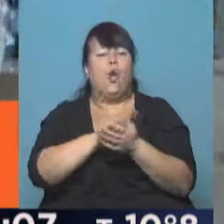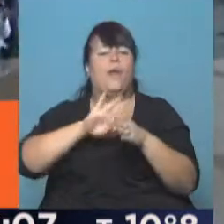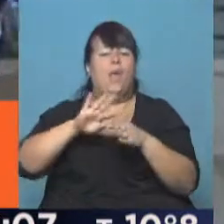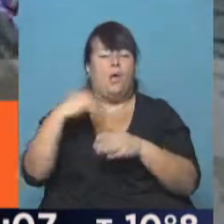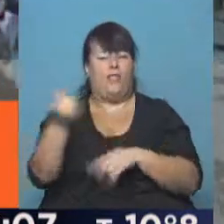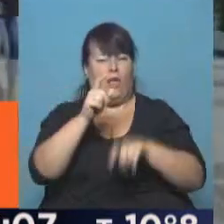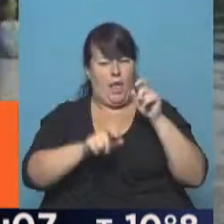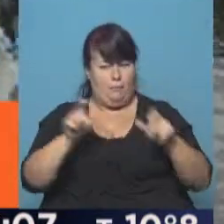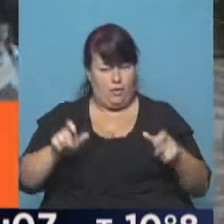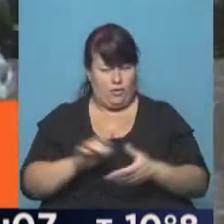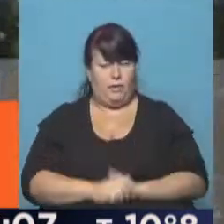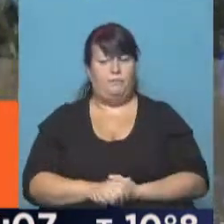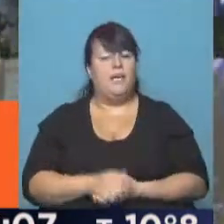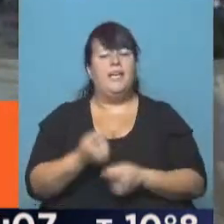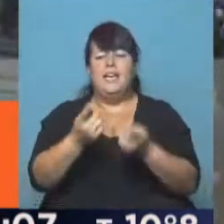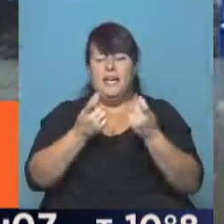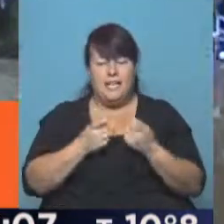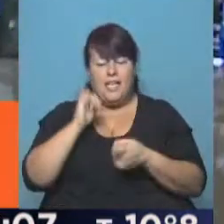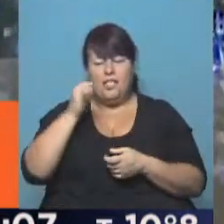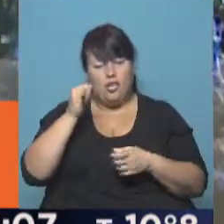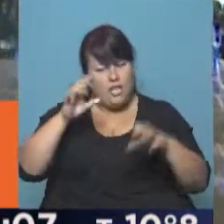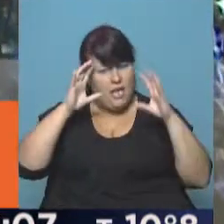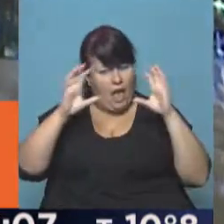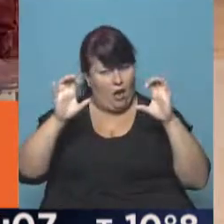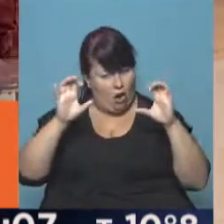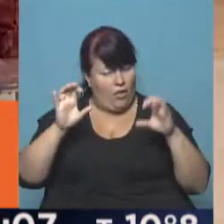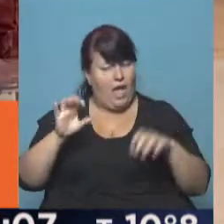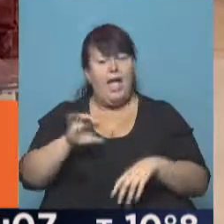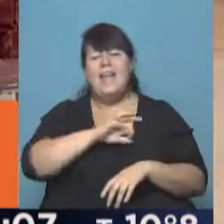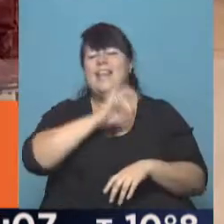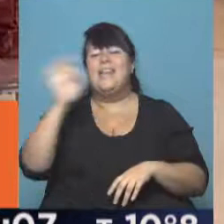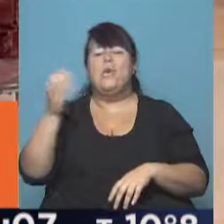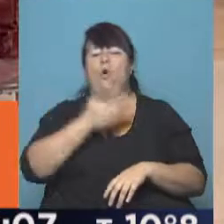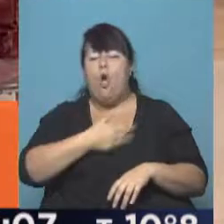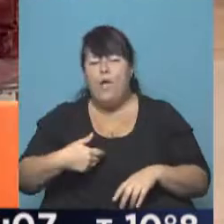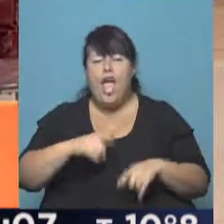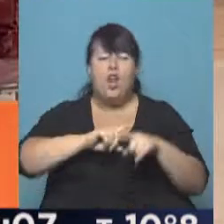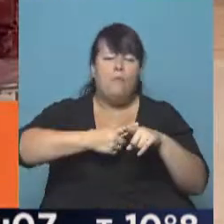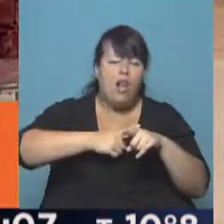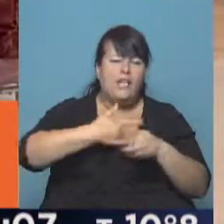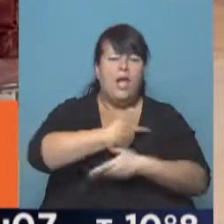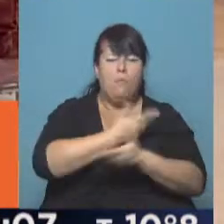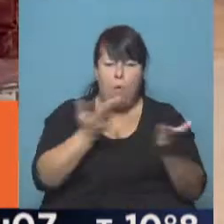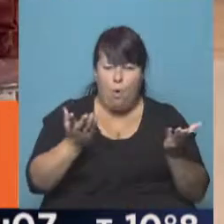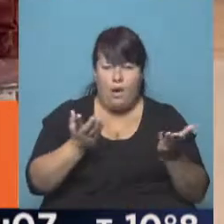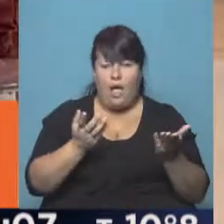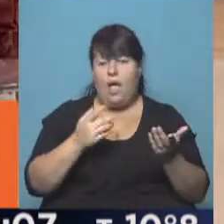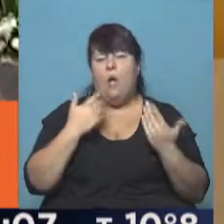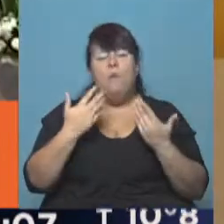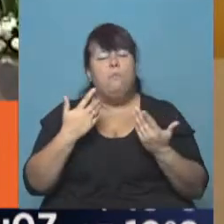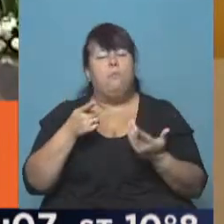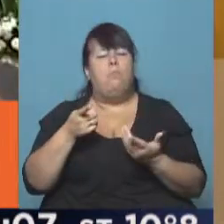social. Es necesario recordar que ningún gobierno ni política pública va a